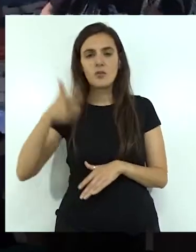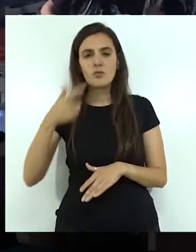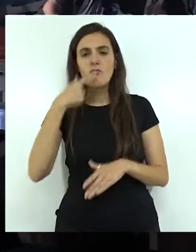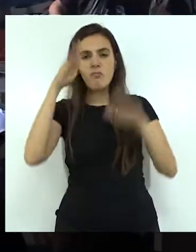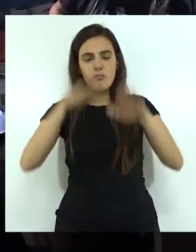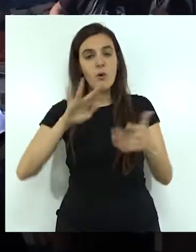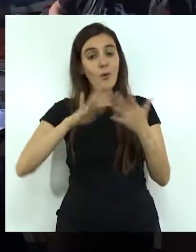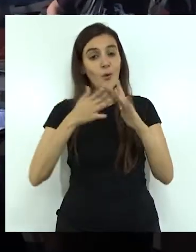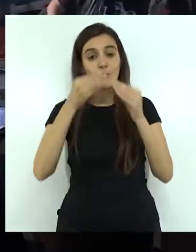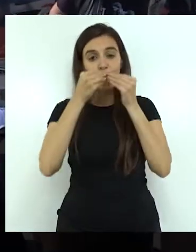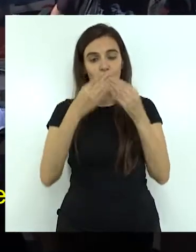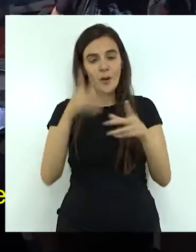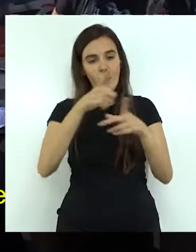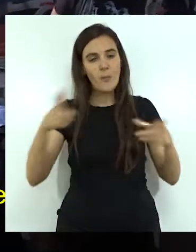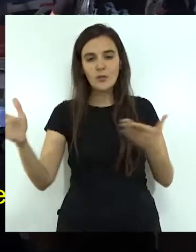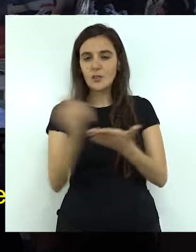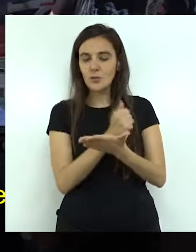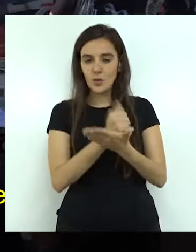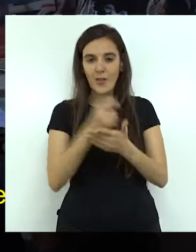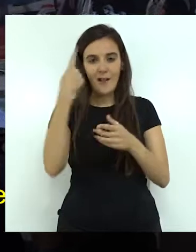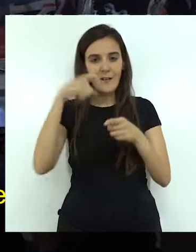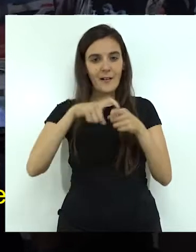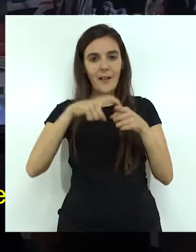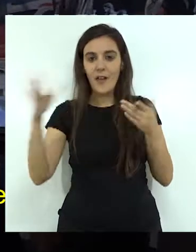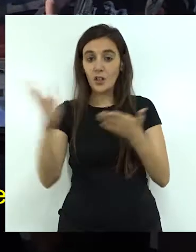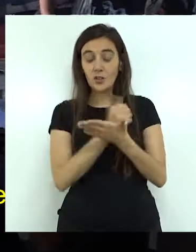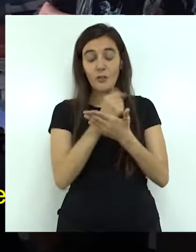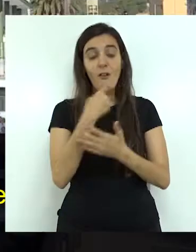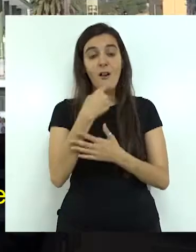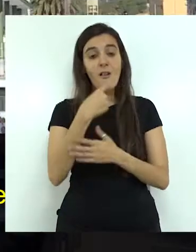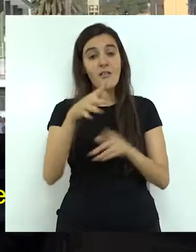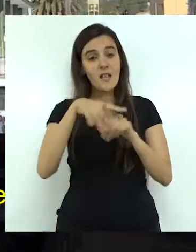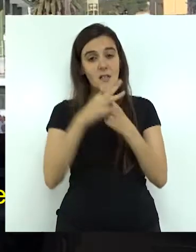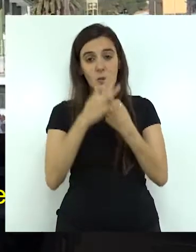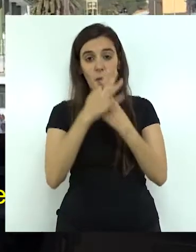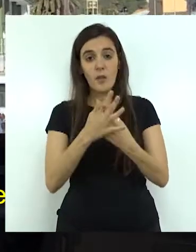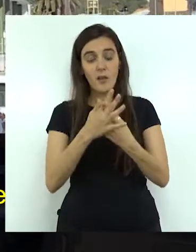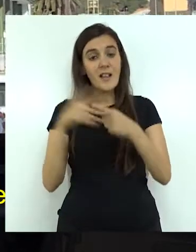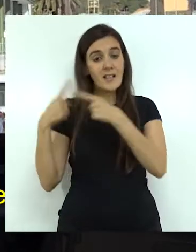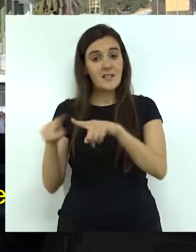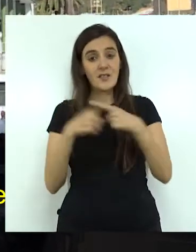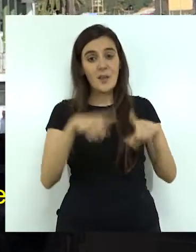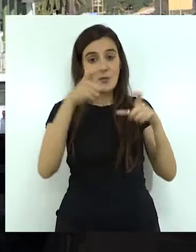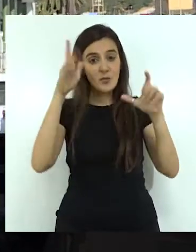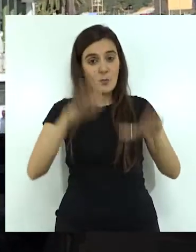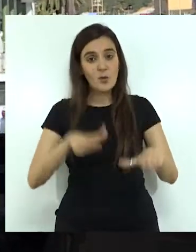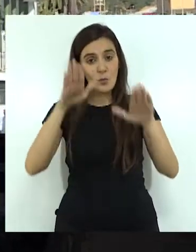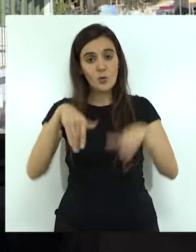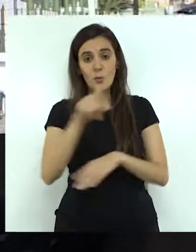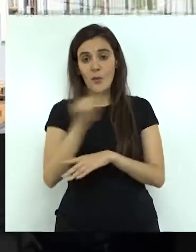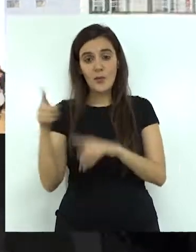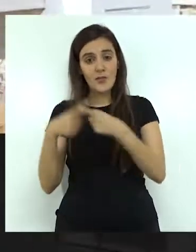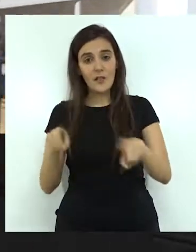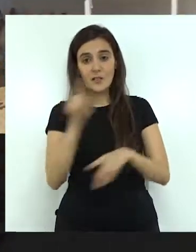todas las personas sin distinción además ha emplazado a no establecer ninguna distinción entre musulmanes y no musulmanes por